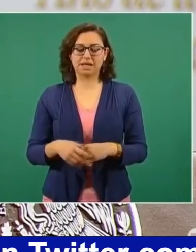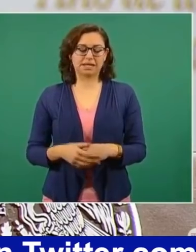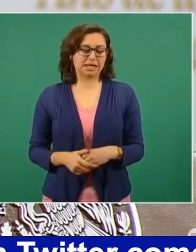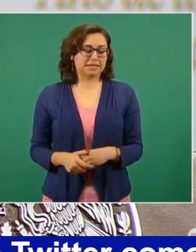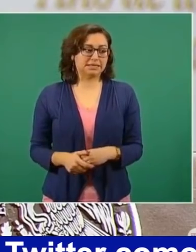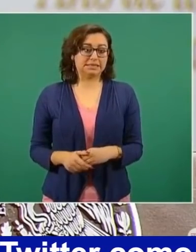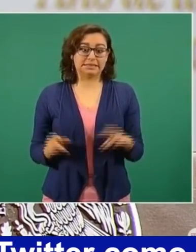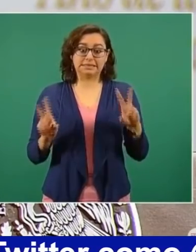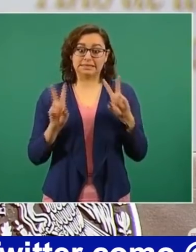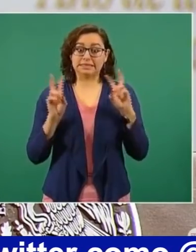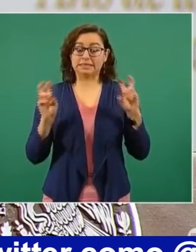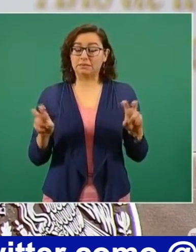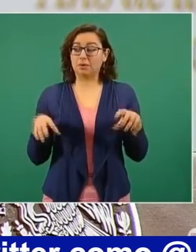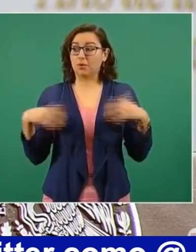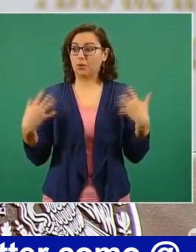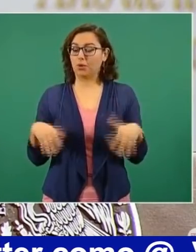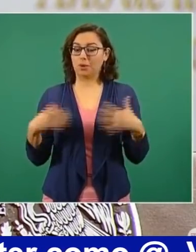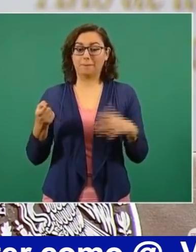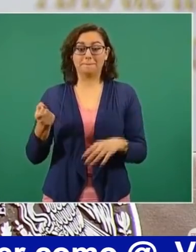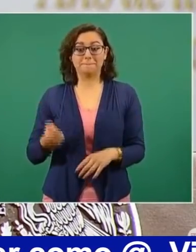posiblemente inédito